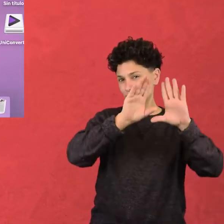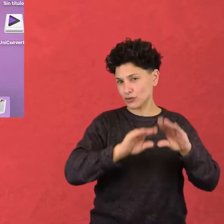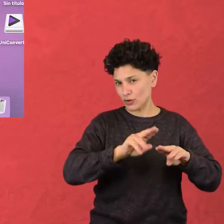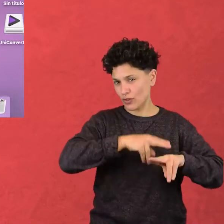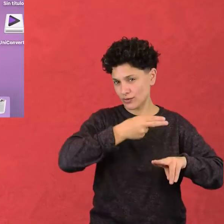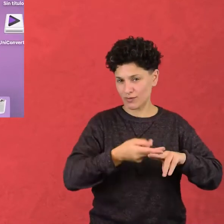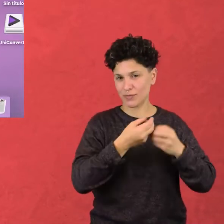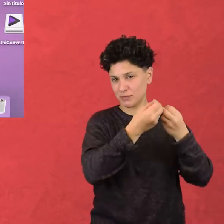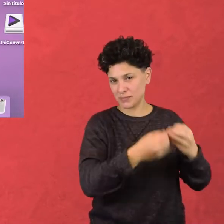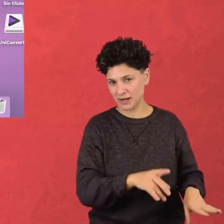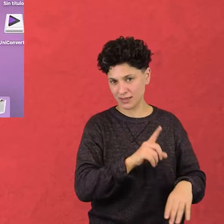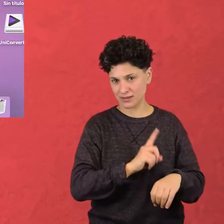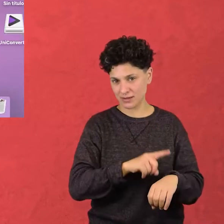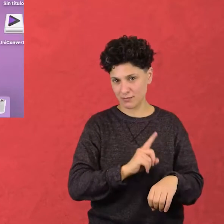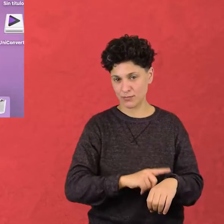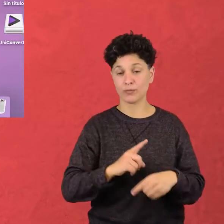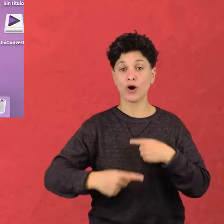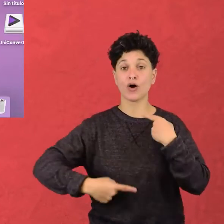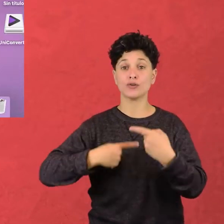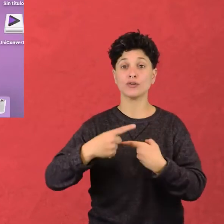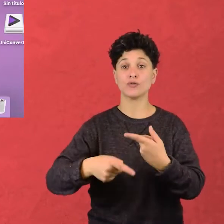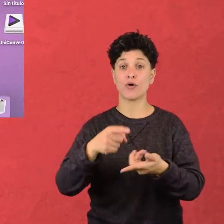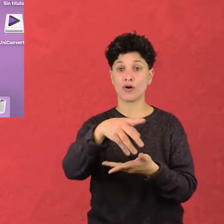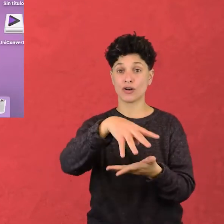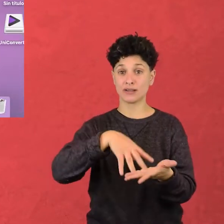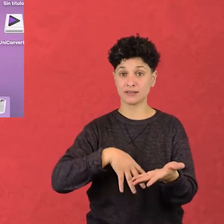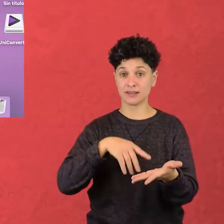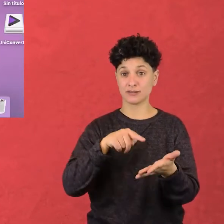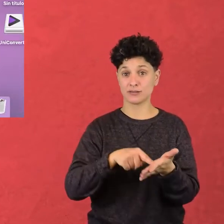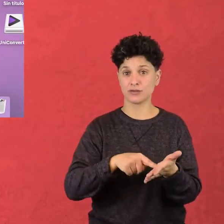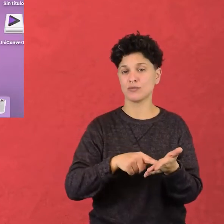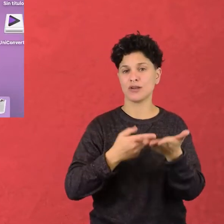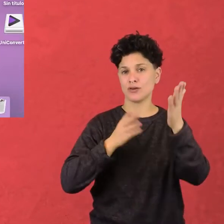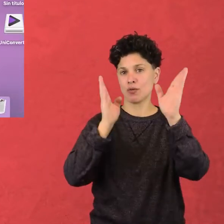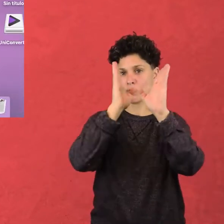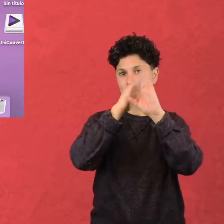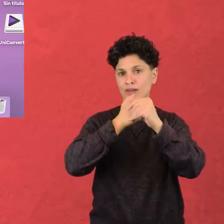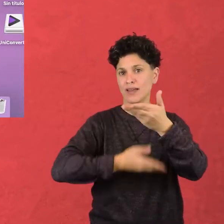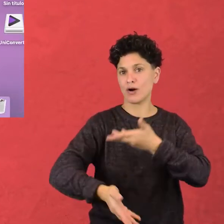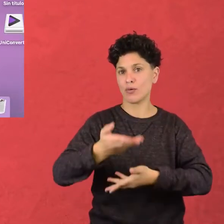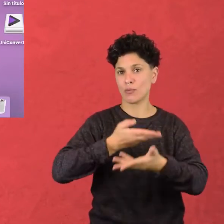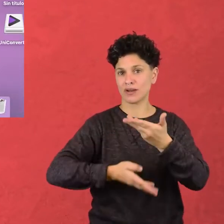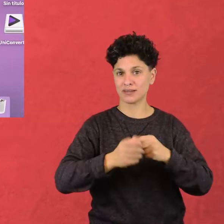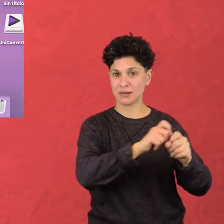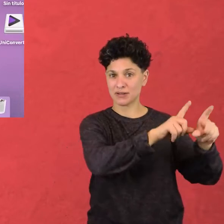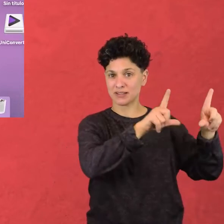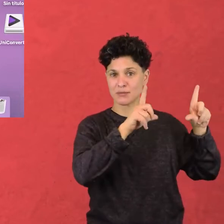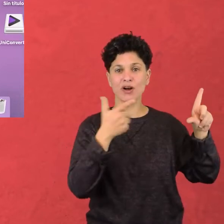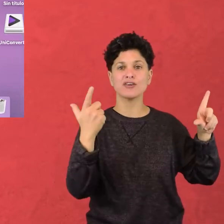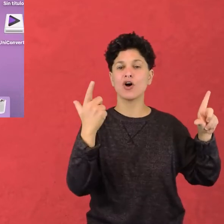tiempo. Muy bien, sigo con este texto. Lamentablemente no lo puedo compartir en pantalla porque aún no lo